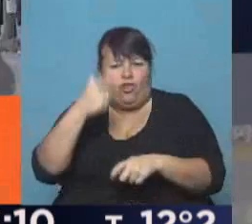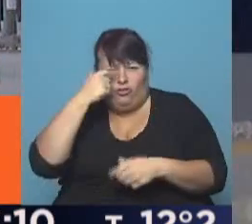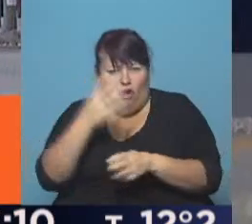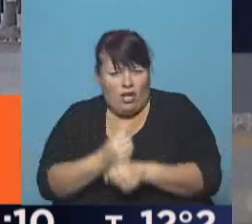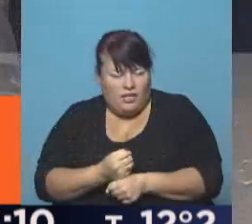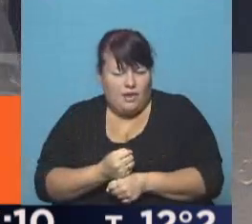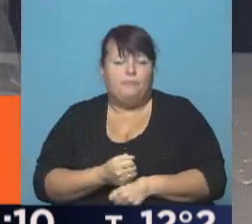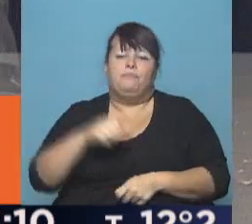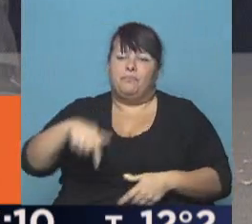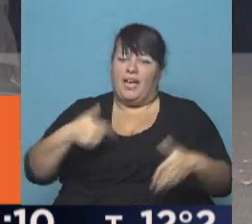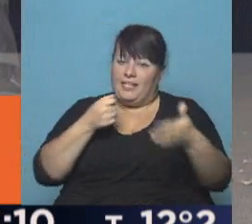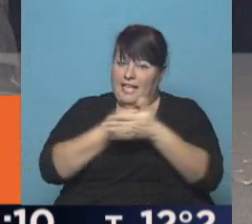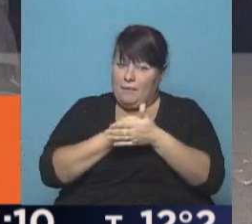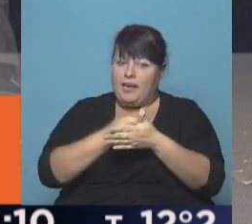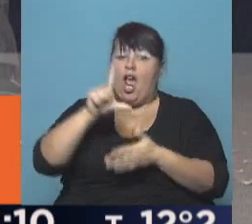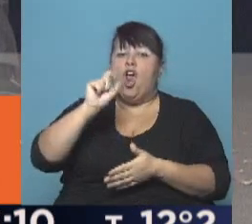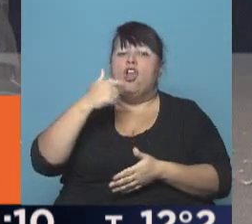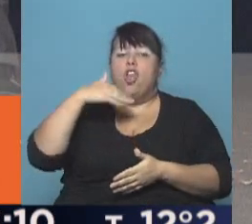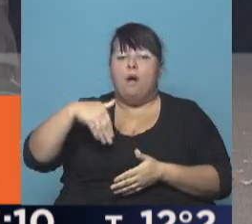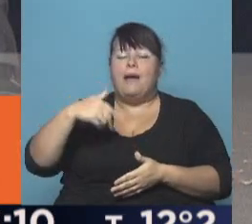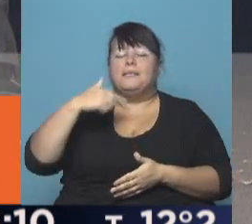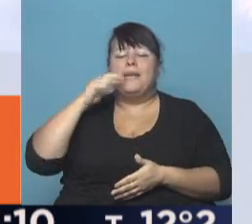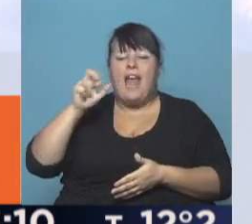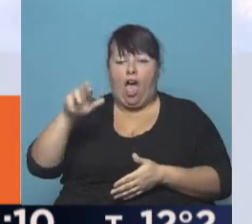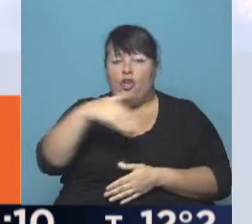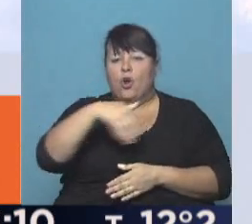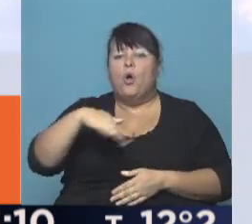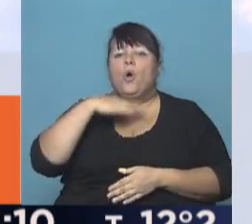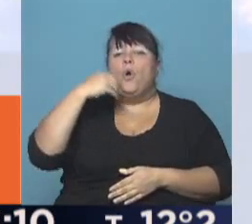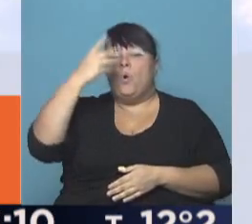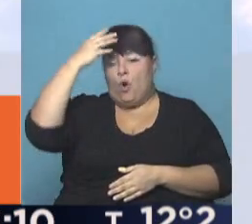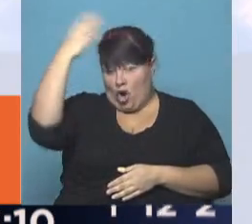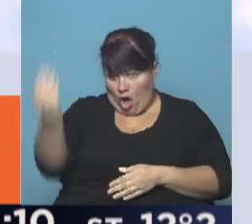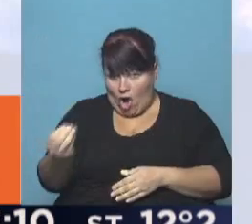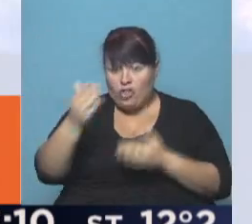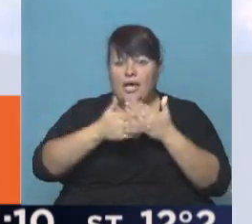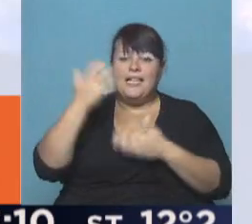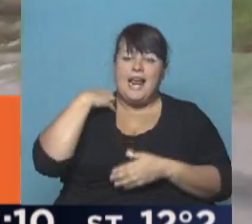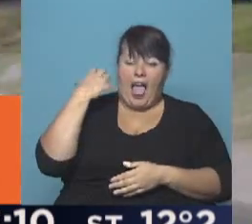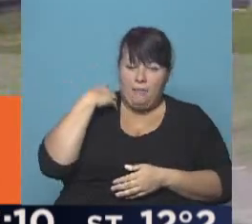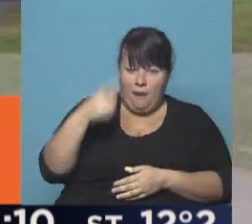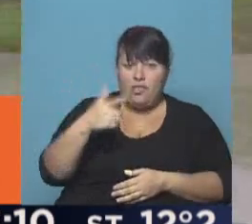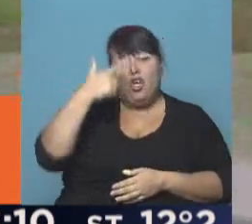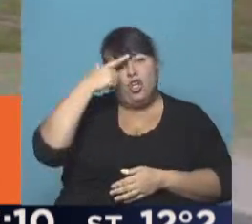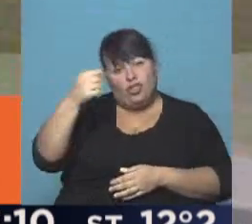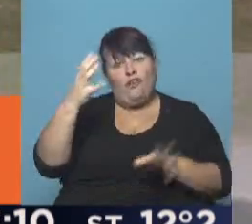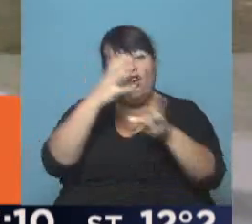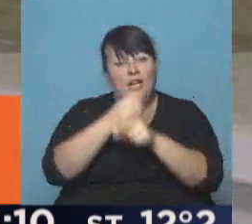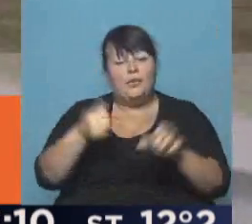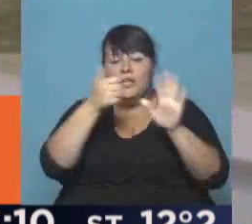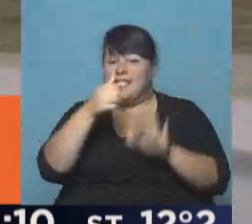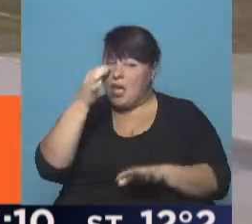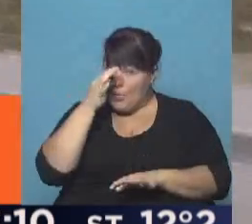tanto aquí en la terminal de lomas del mirador ubicada en avenida juan manuel de rosas y general paz los choferes de la línea